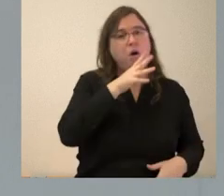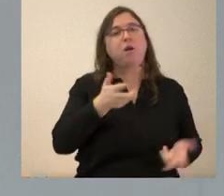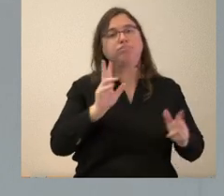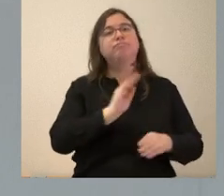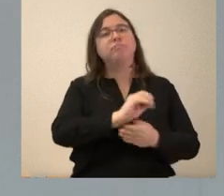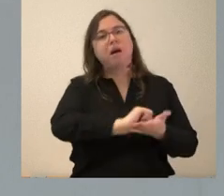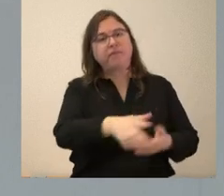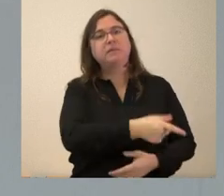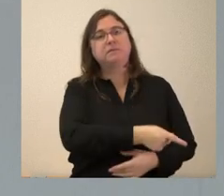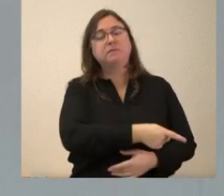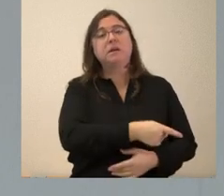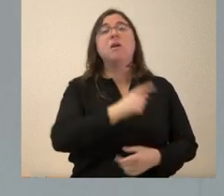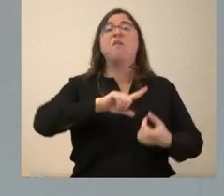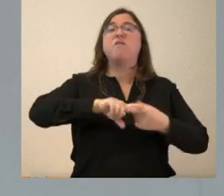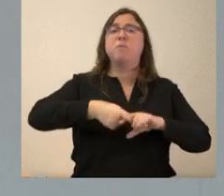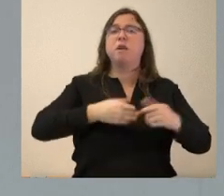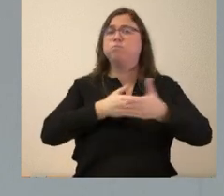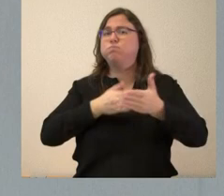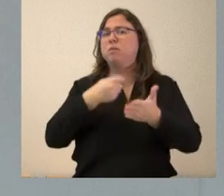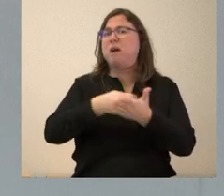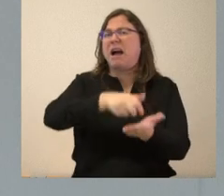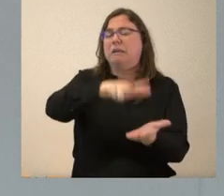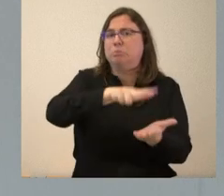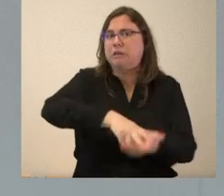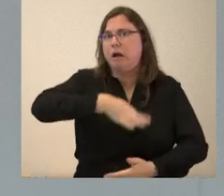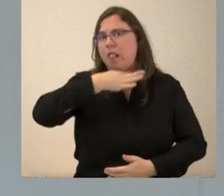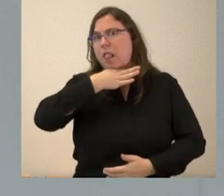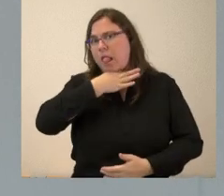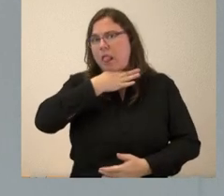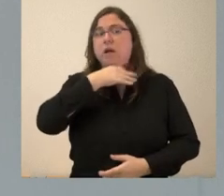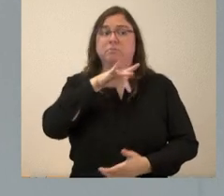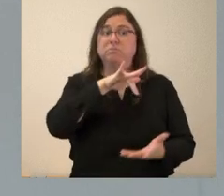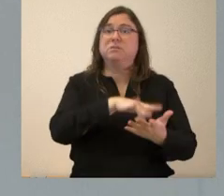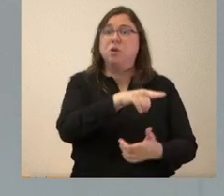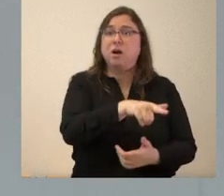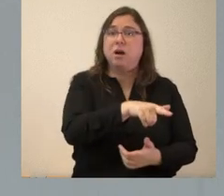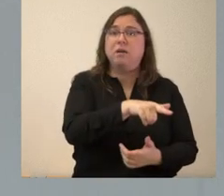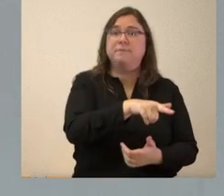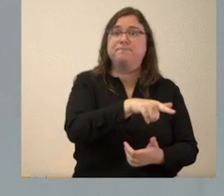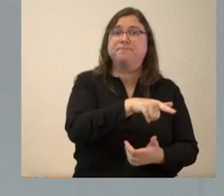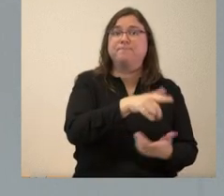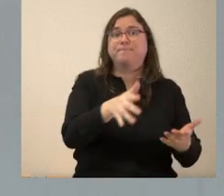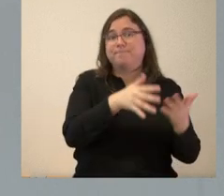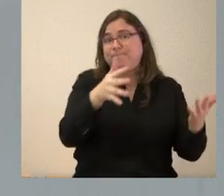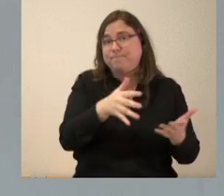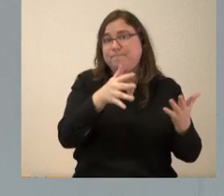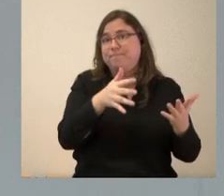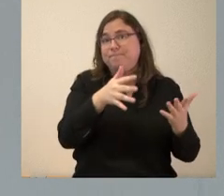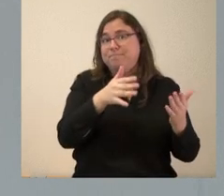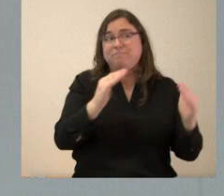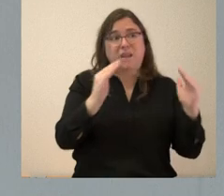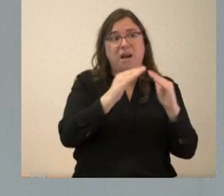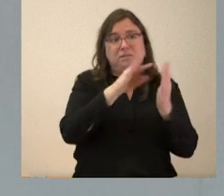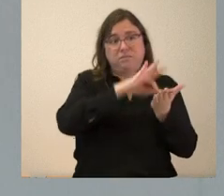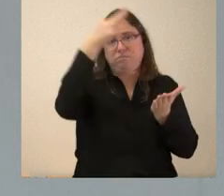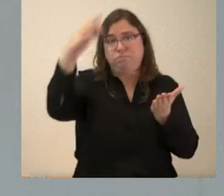hacerlo las familias que tenían dificultad para pagar una hipoteca Pues eran objeto de perder esa